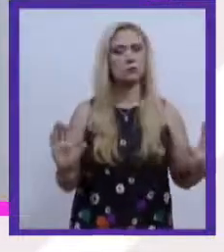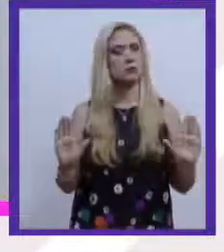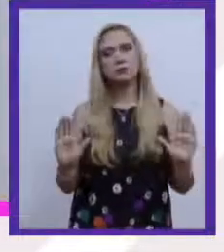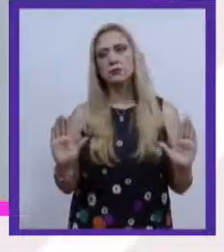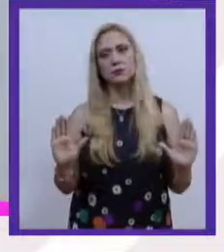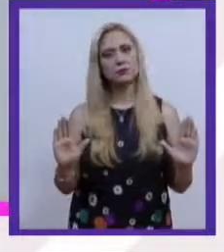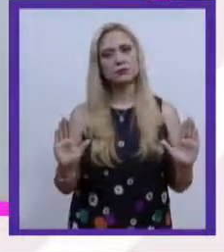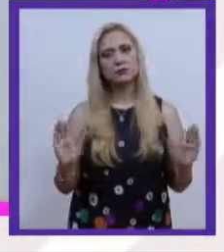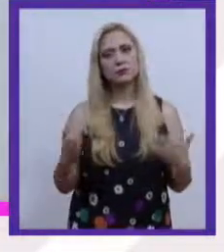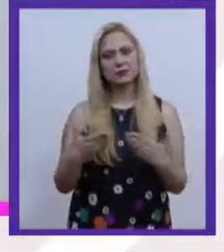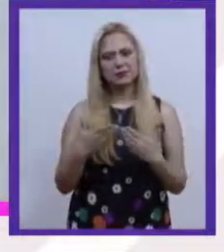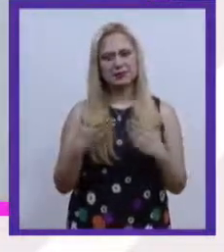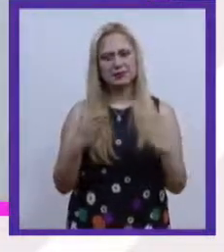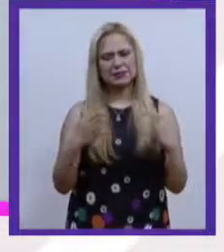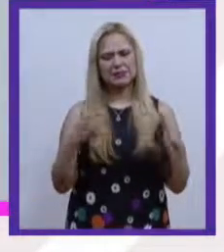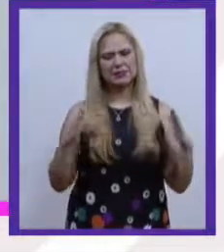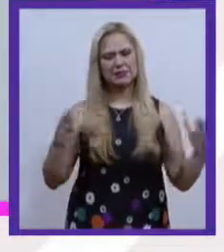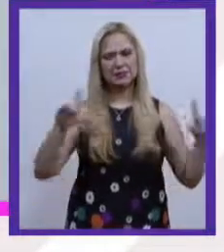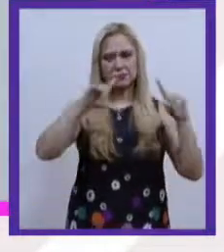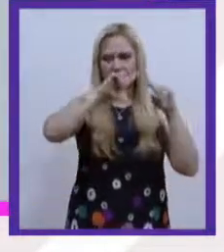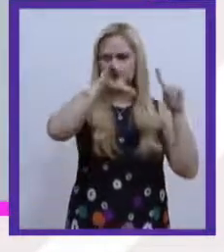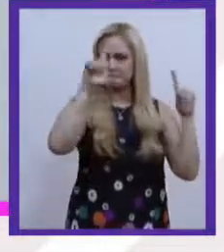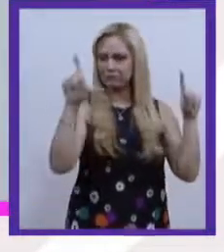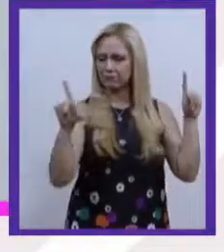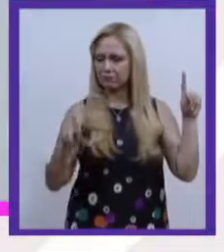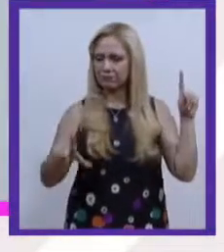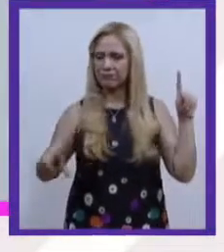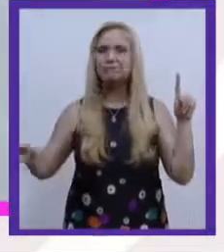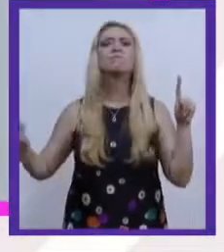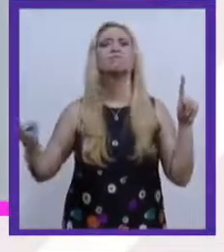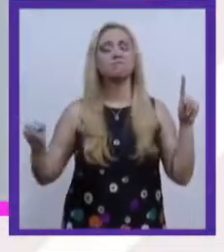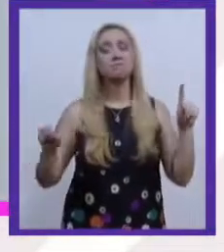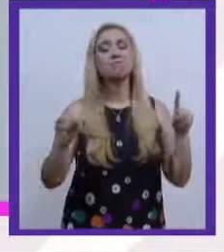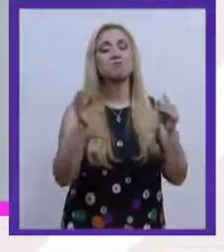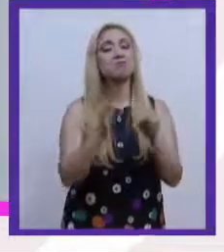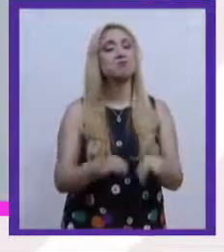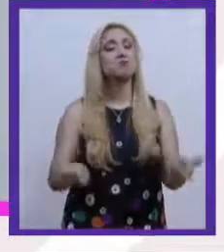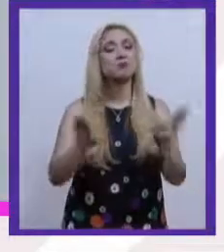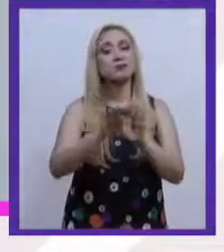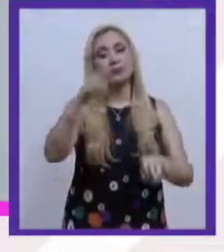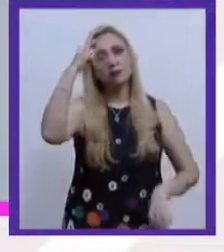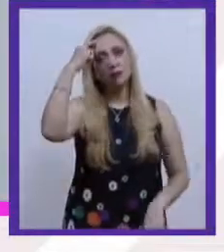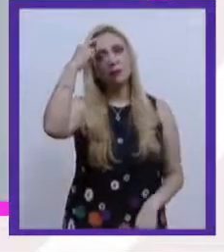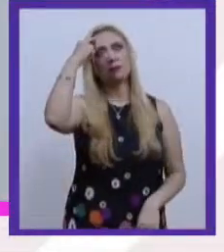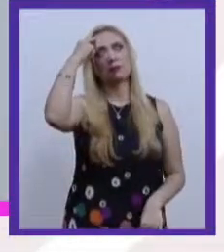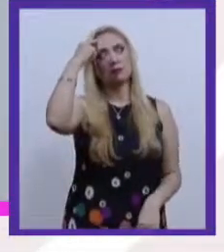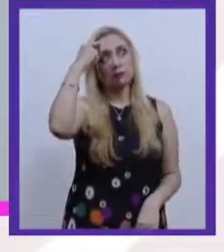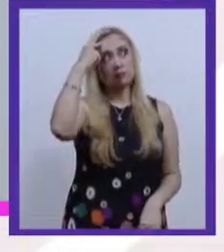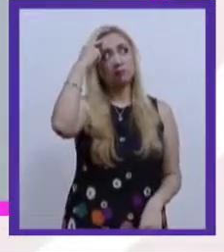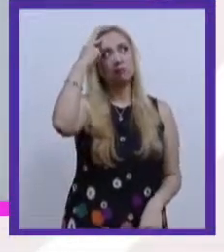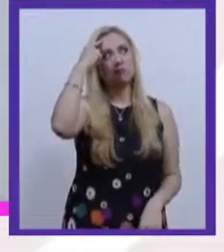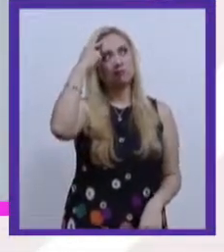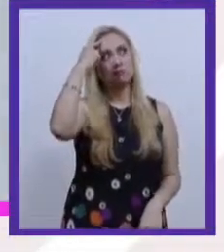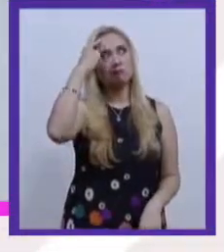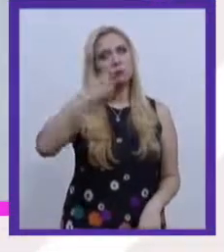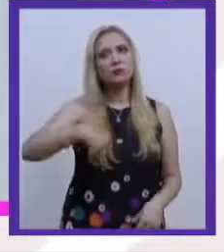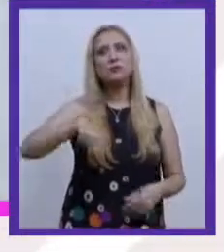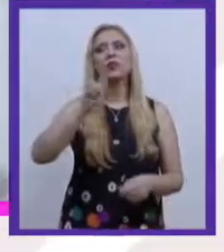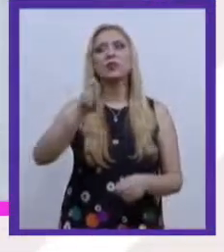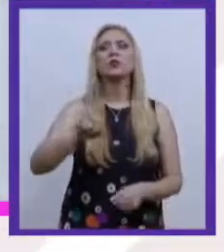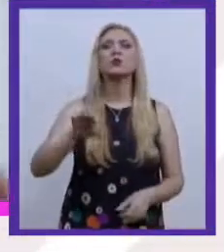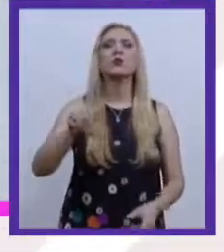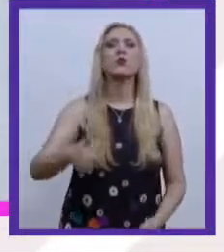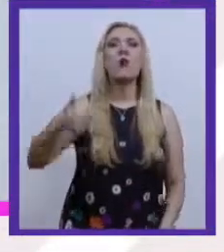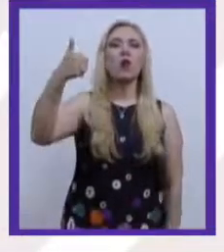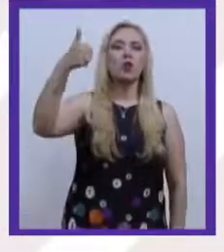amplia a lo largo y ancho del país, y eso va a ser como muy importante para estar conscientes de lo que estamos votando. Pero bueno,